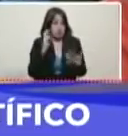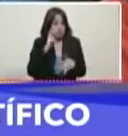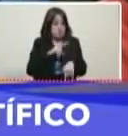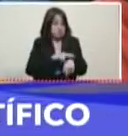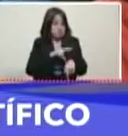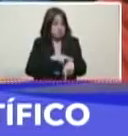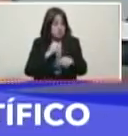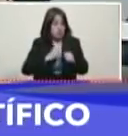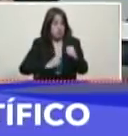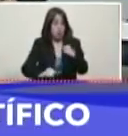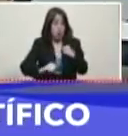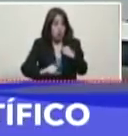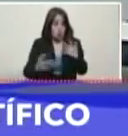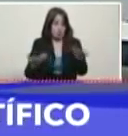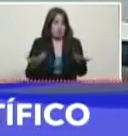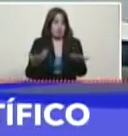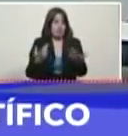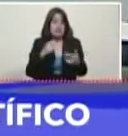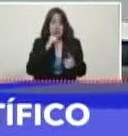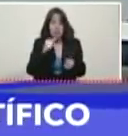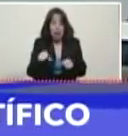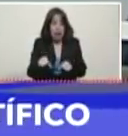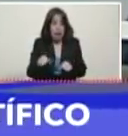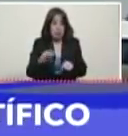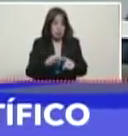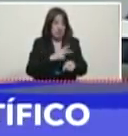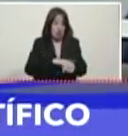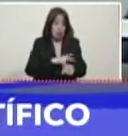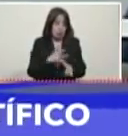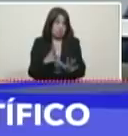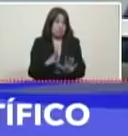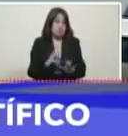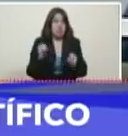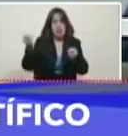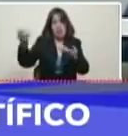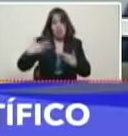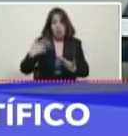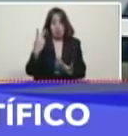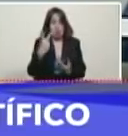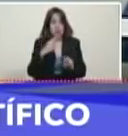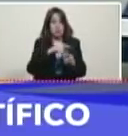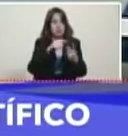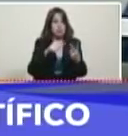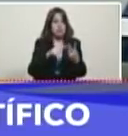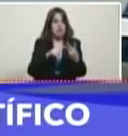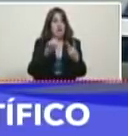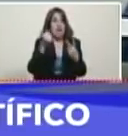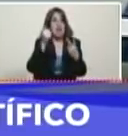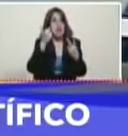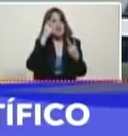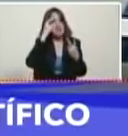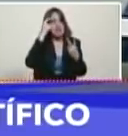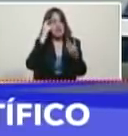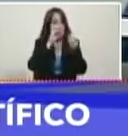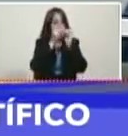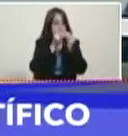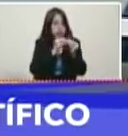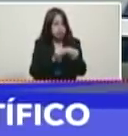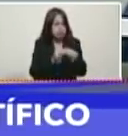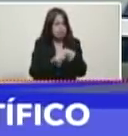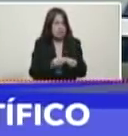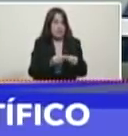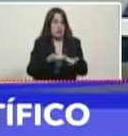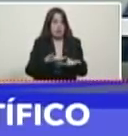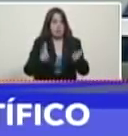pueden quedar. Con sinceridad, así fue. Y no las mandó. Dos. En 10 días estaban reparadas las dos incubadoras. Entonces,